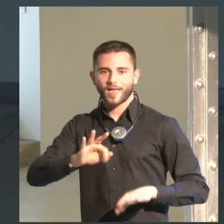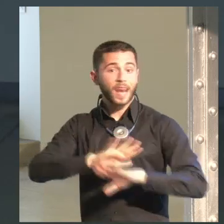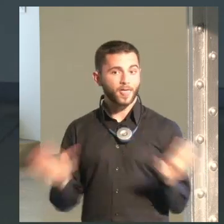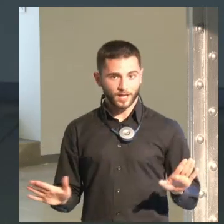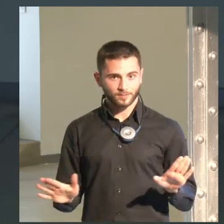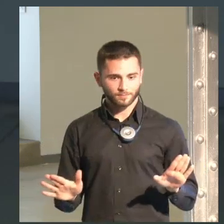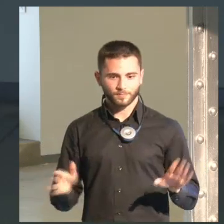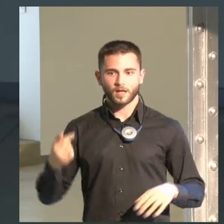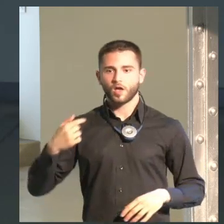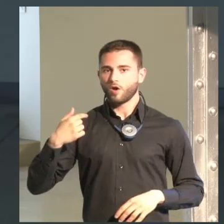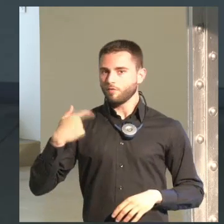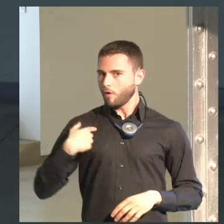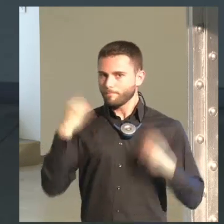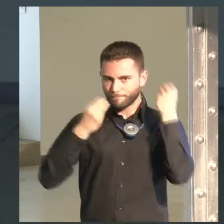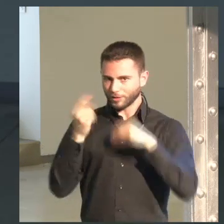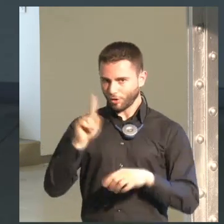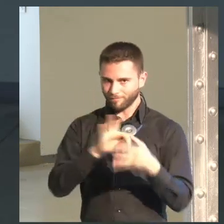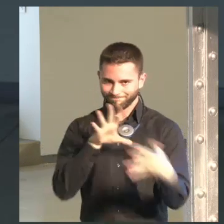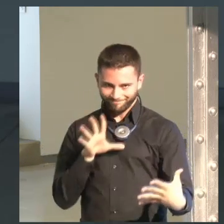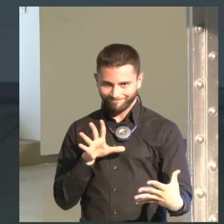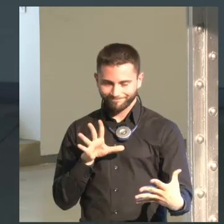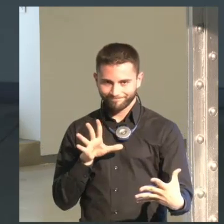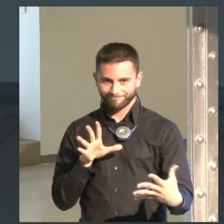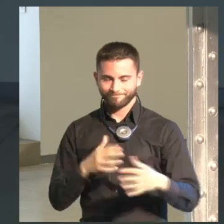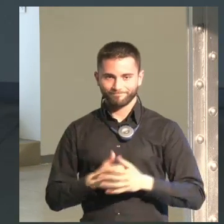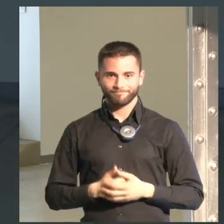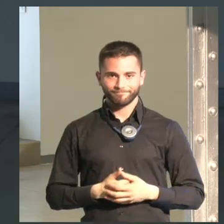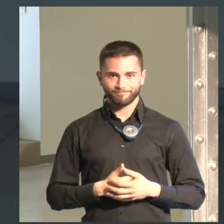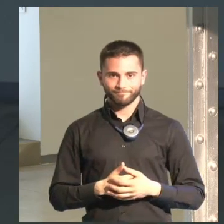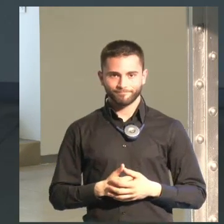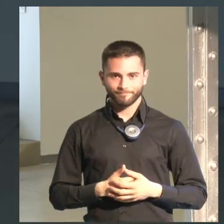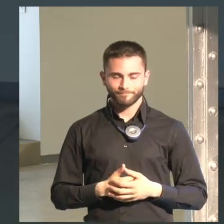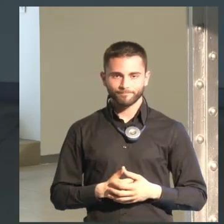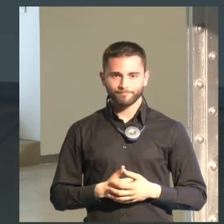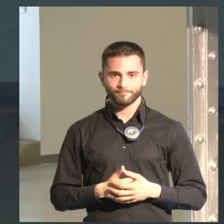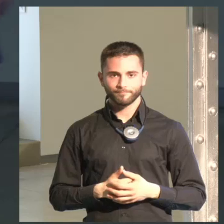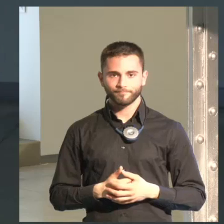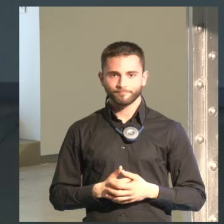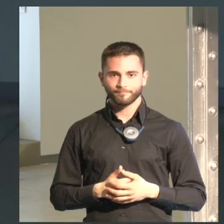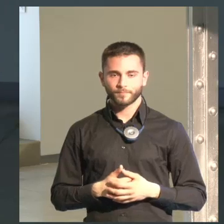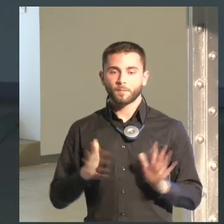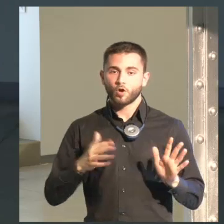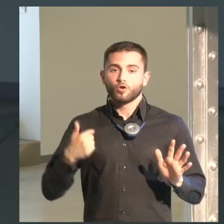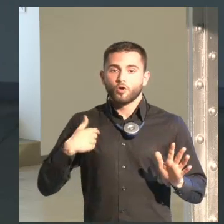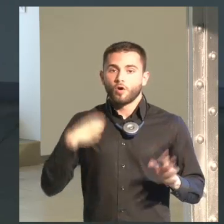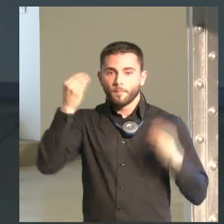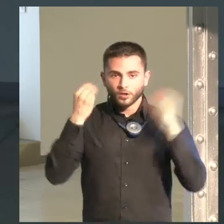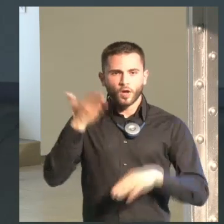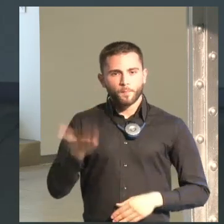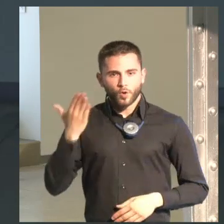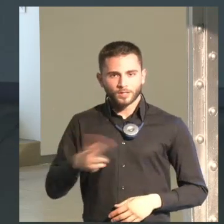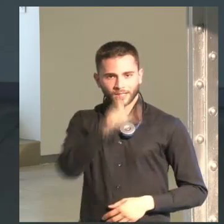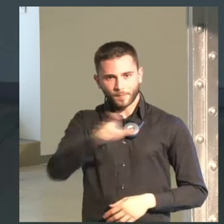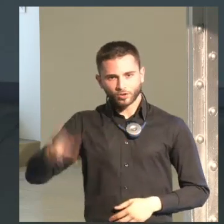No lo creo. Yo creo que tenemos... Pero que es muy importante, y yo creo que varios de los que han